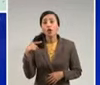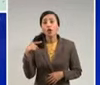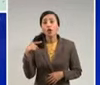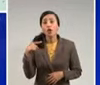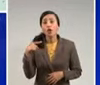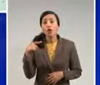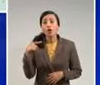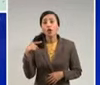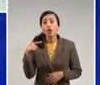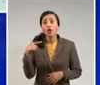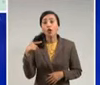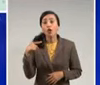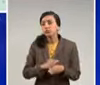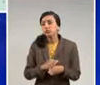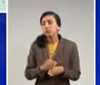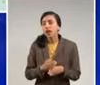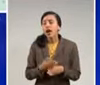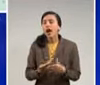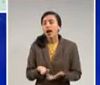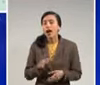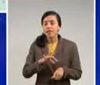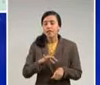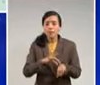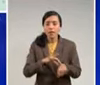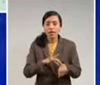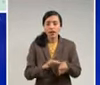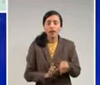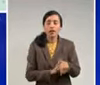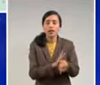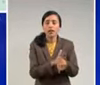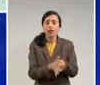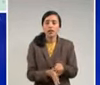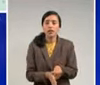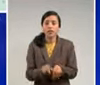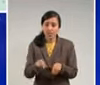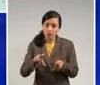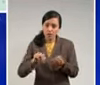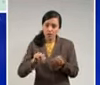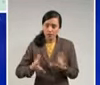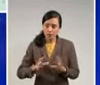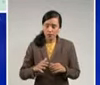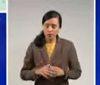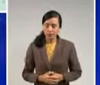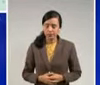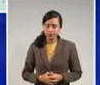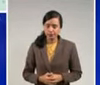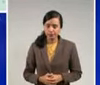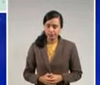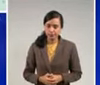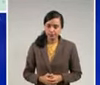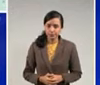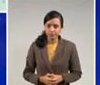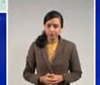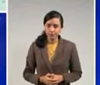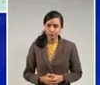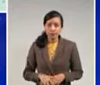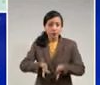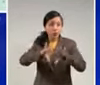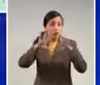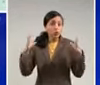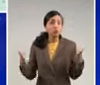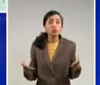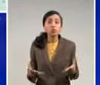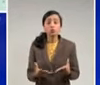la presencia de esta variante, indiscutiblemente en todos los